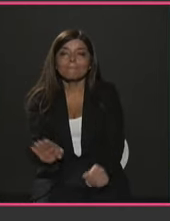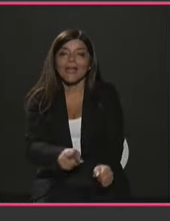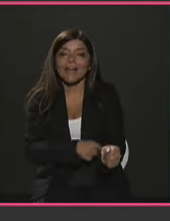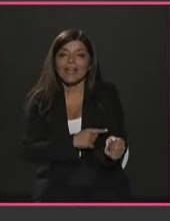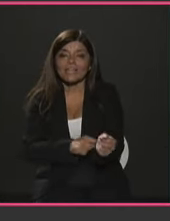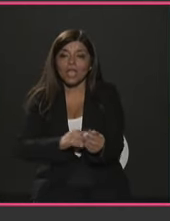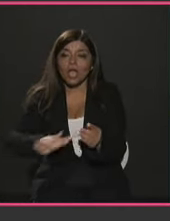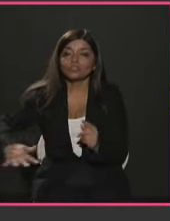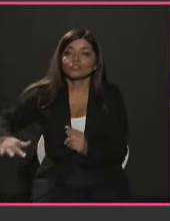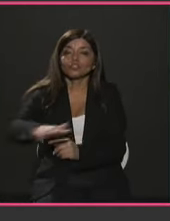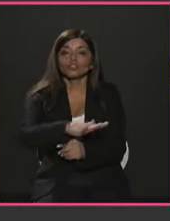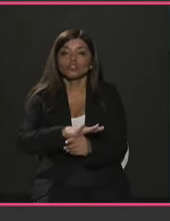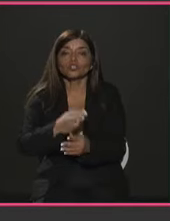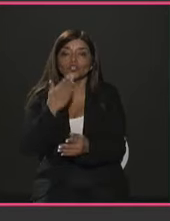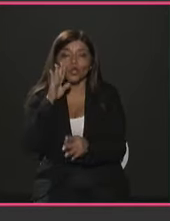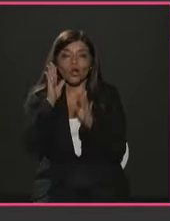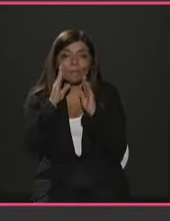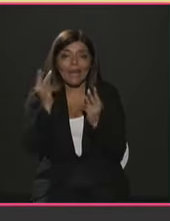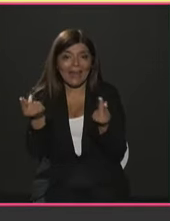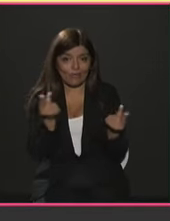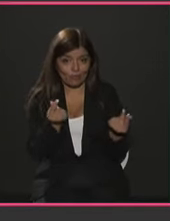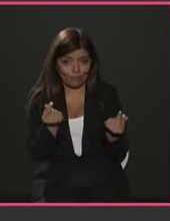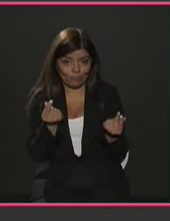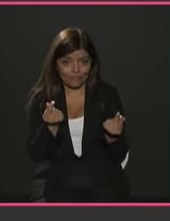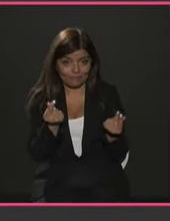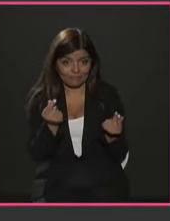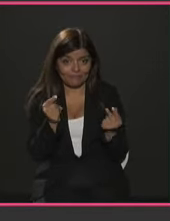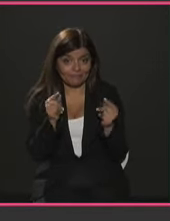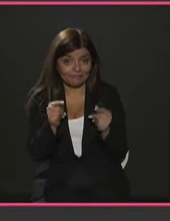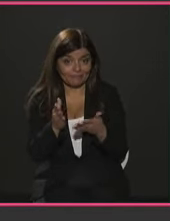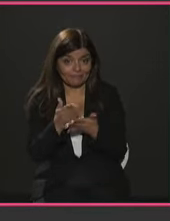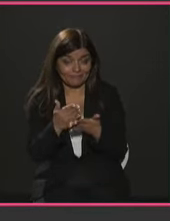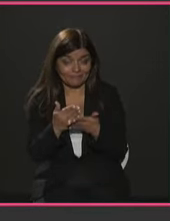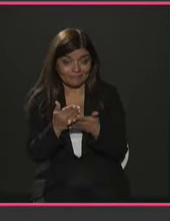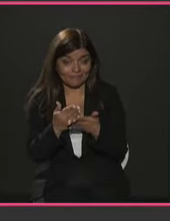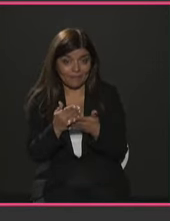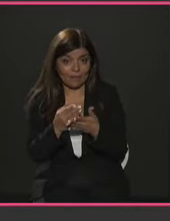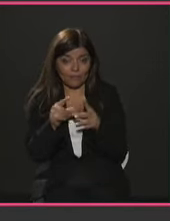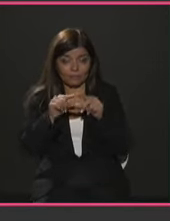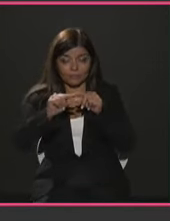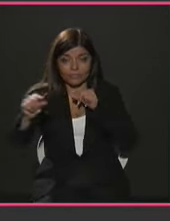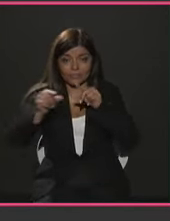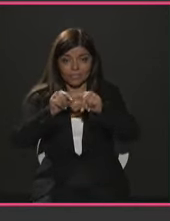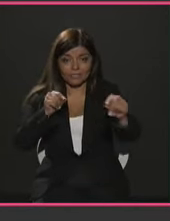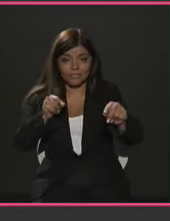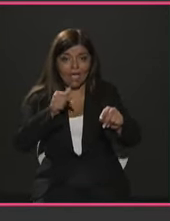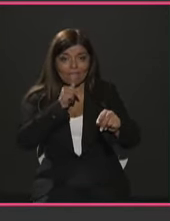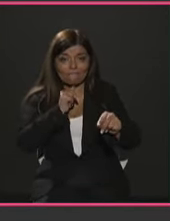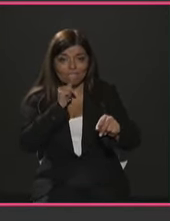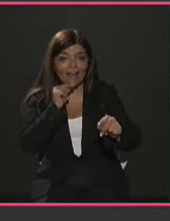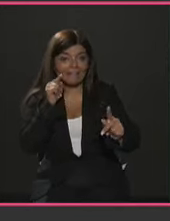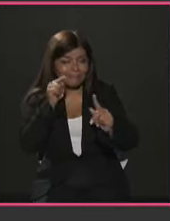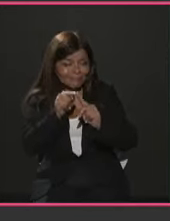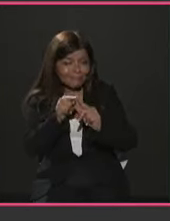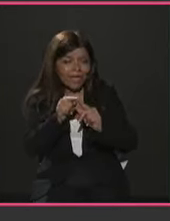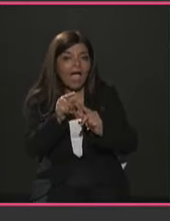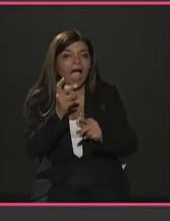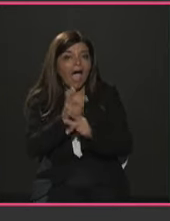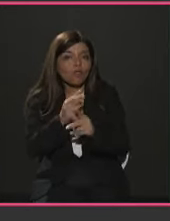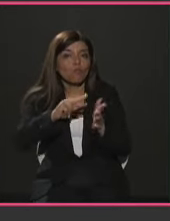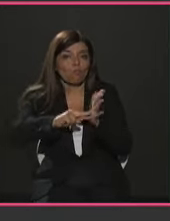permite limpiar toda nuestra economía ahora en ese plan de electrificar los consumos de energía hay un eslabón que falta Hay un